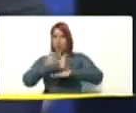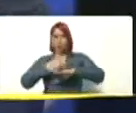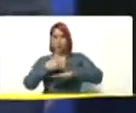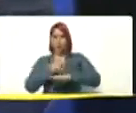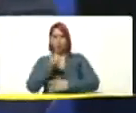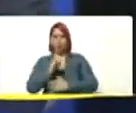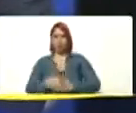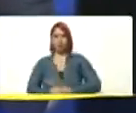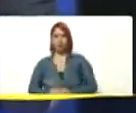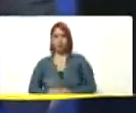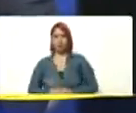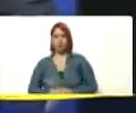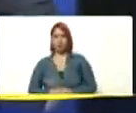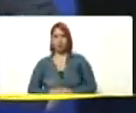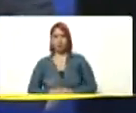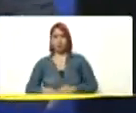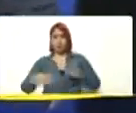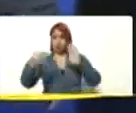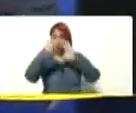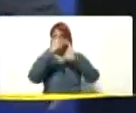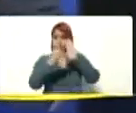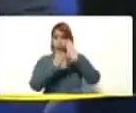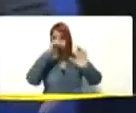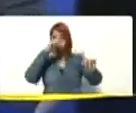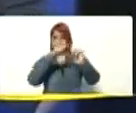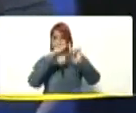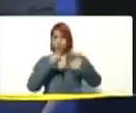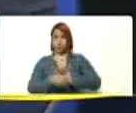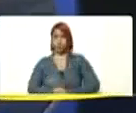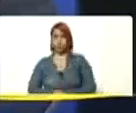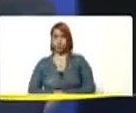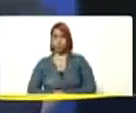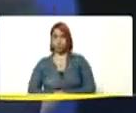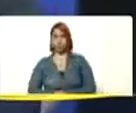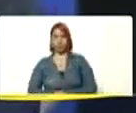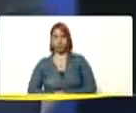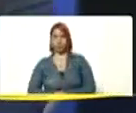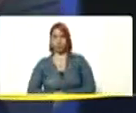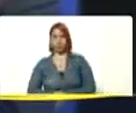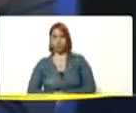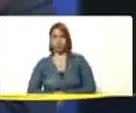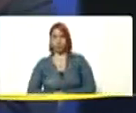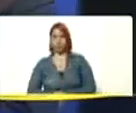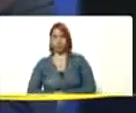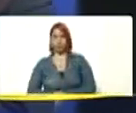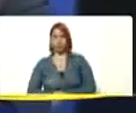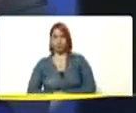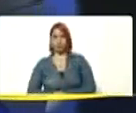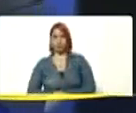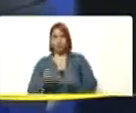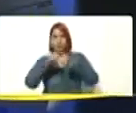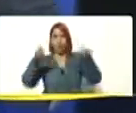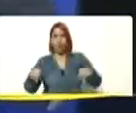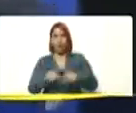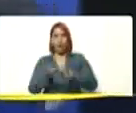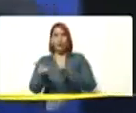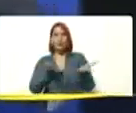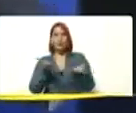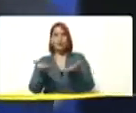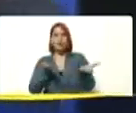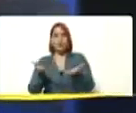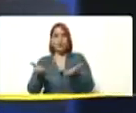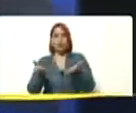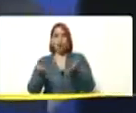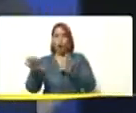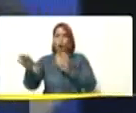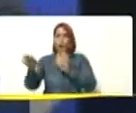estaba... establecido y proyectado, y lo estoy haciendo, lo que es los cuadrantes de servicio,